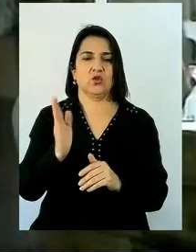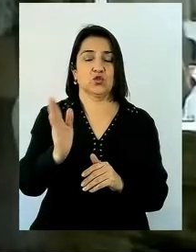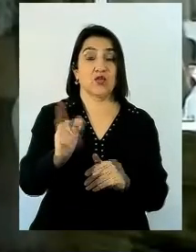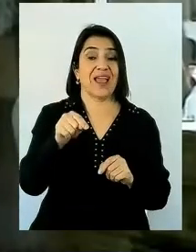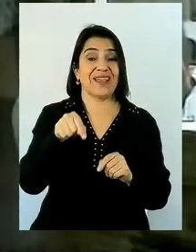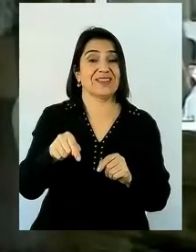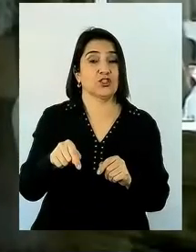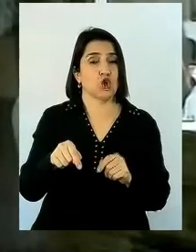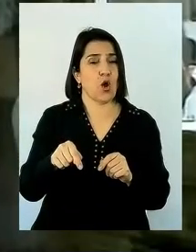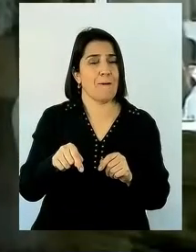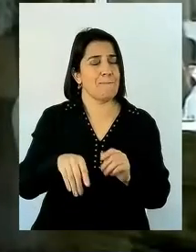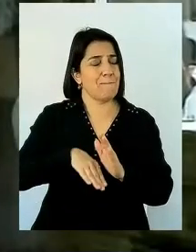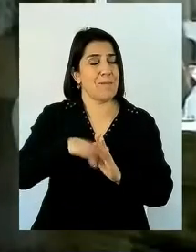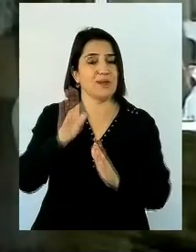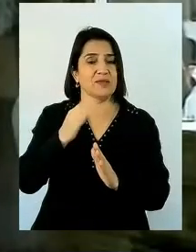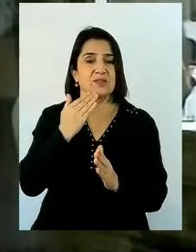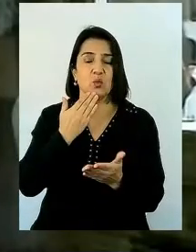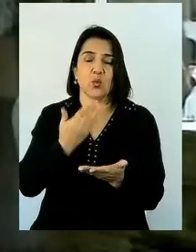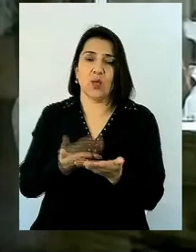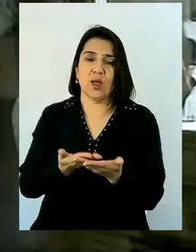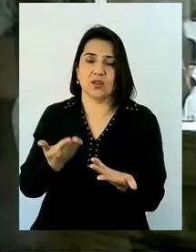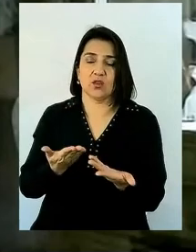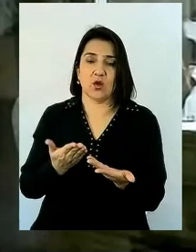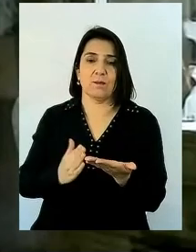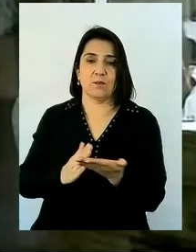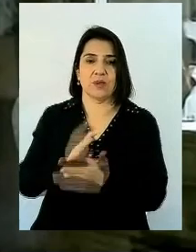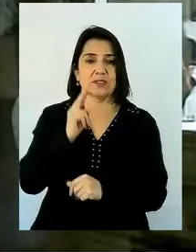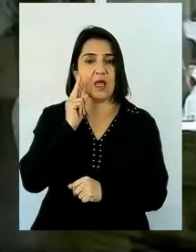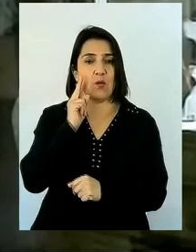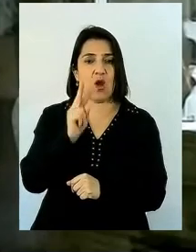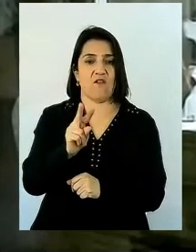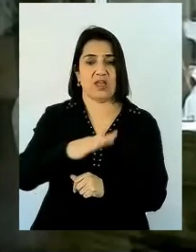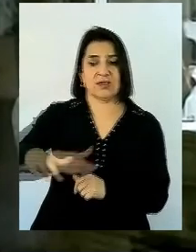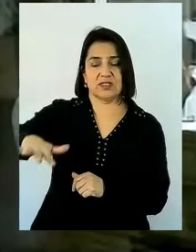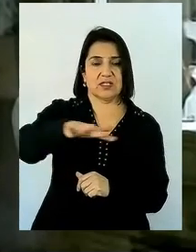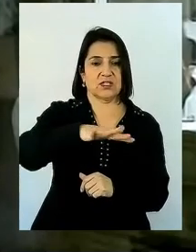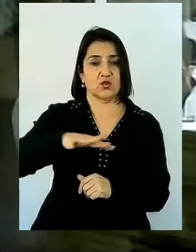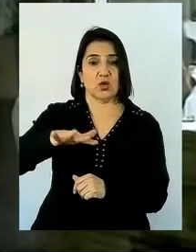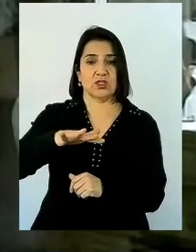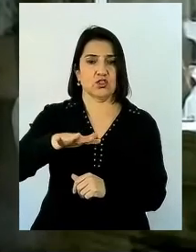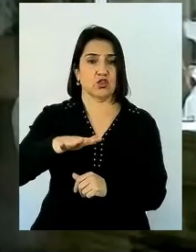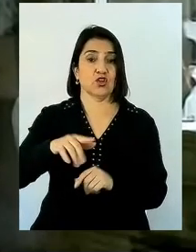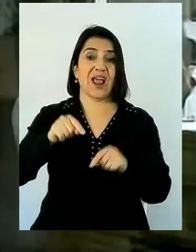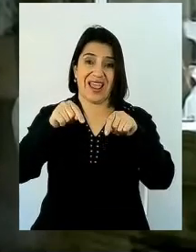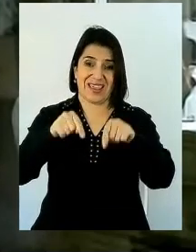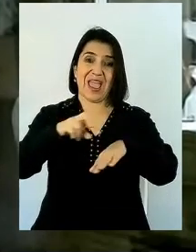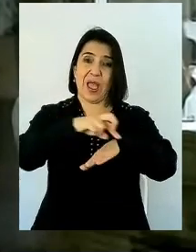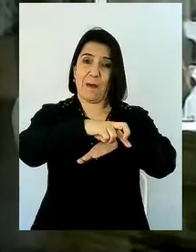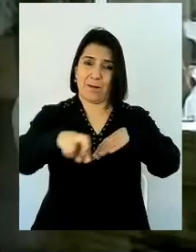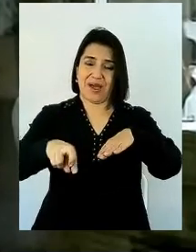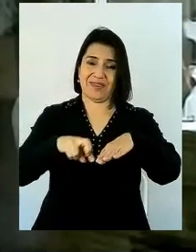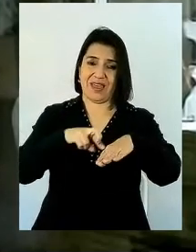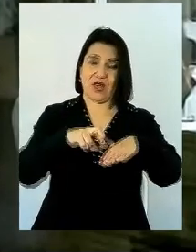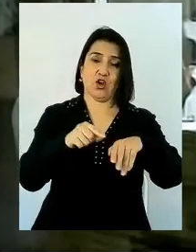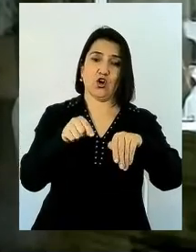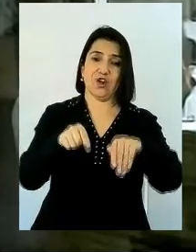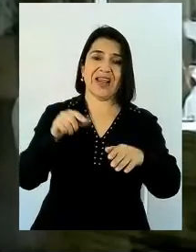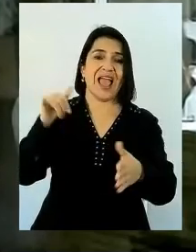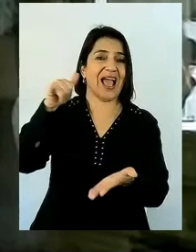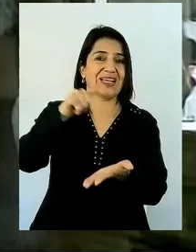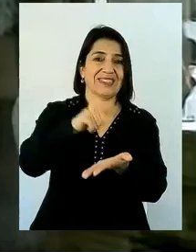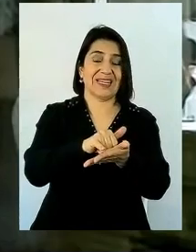empezamos a ver este tipo de escenarios, sobre todo acá en la Patagonia, Aysenina, en la Patagonia Norte,